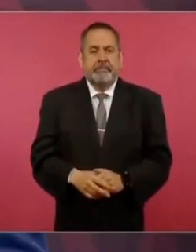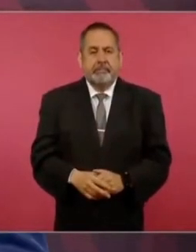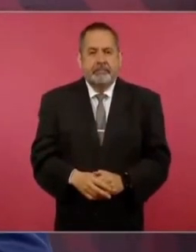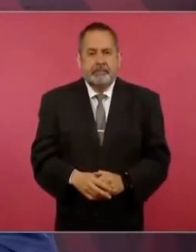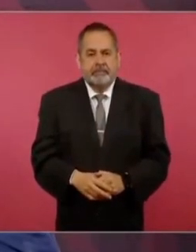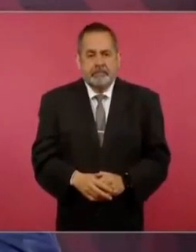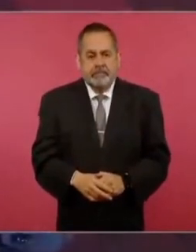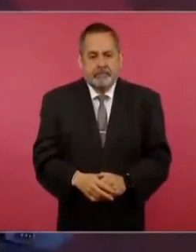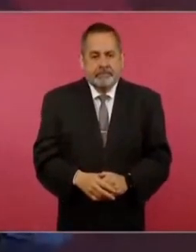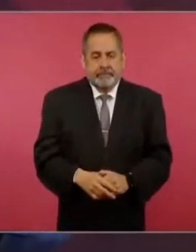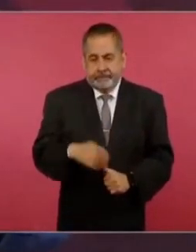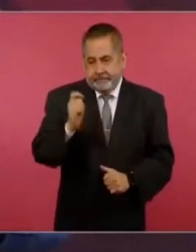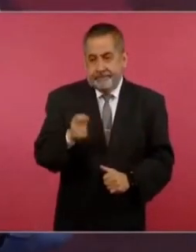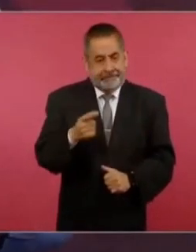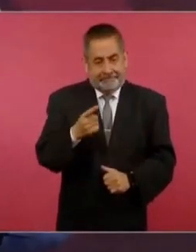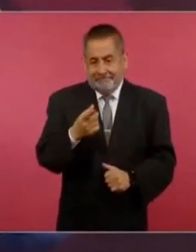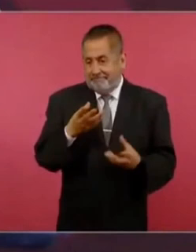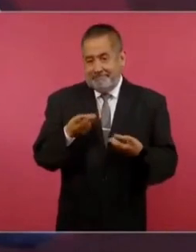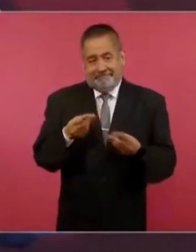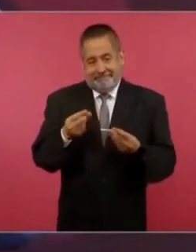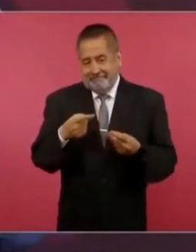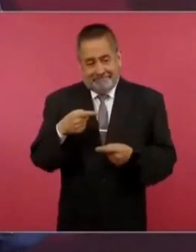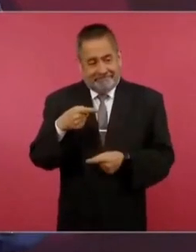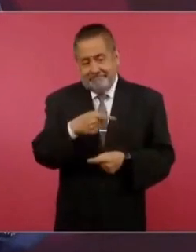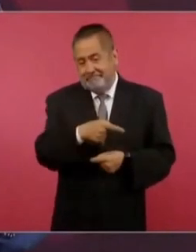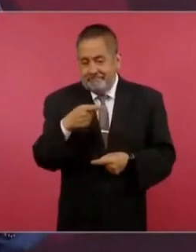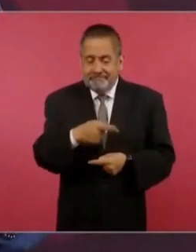Porque era mucho lo que